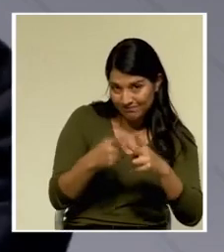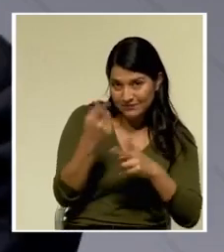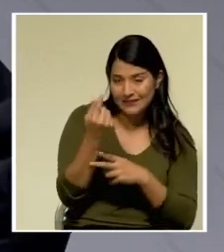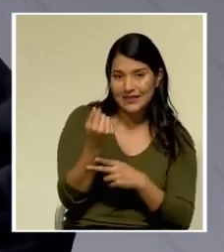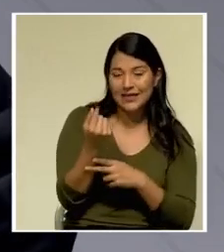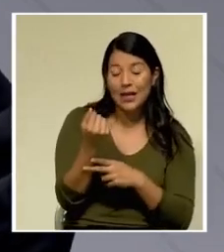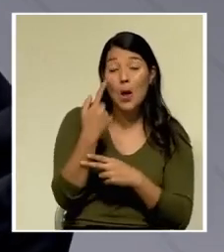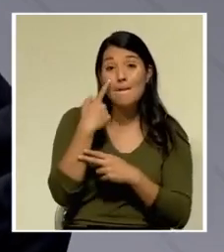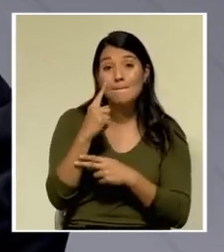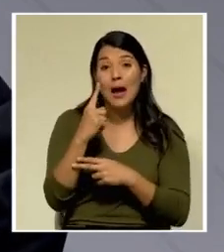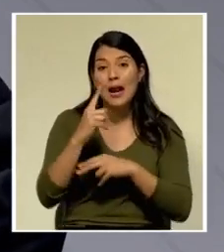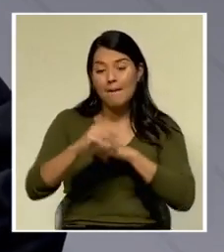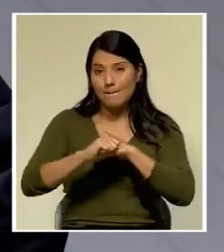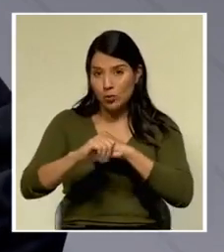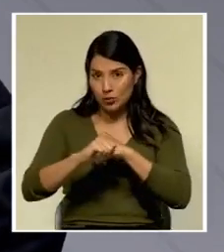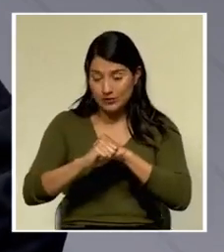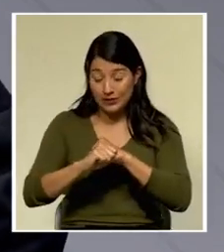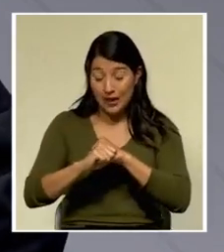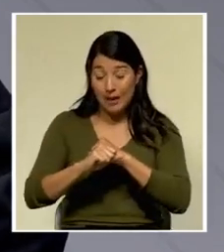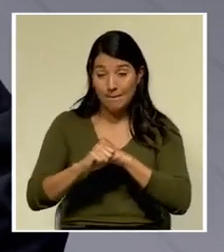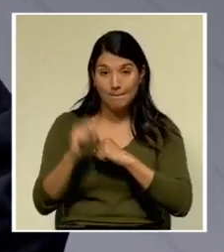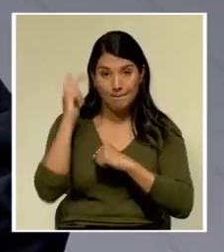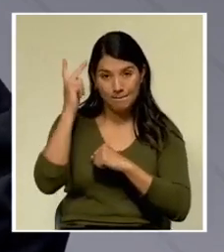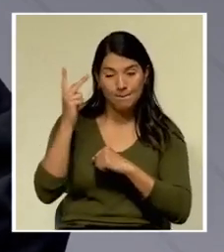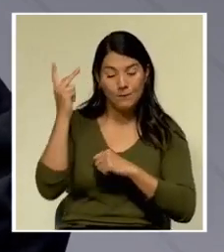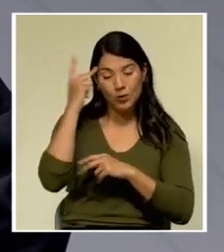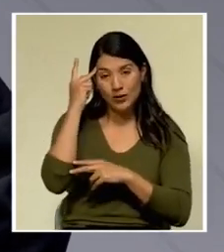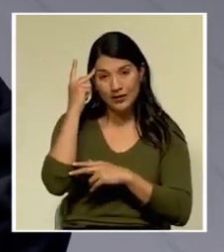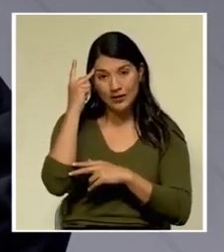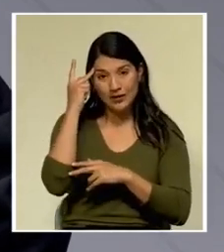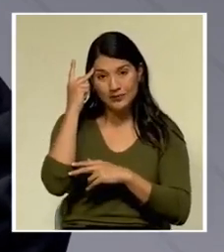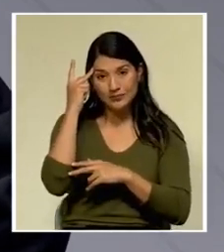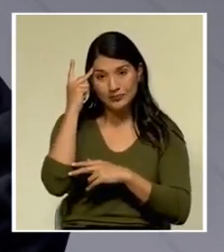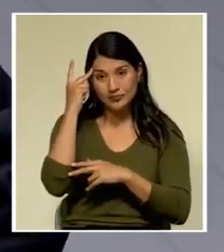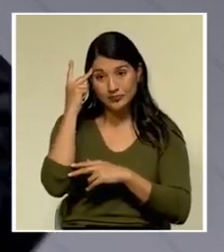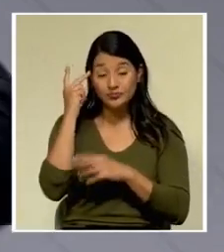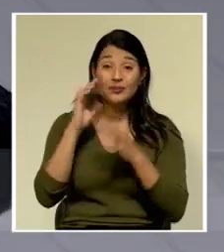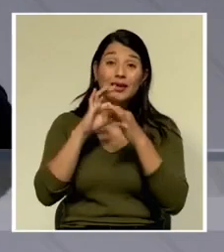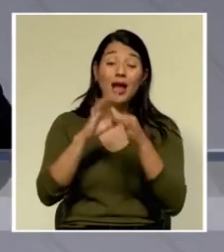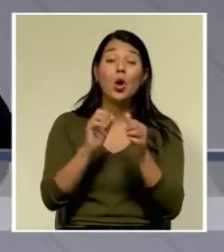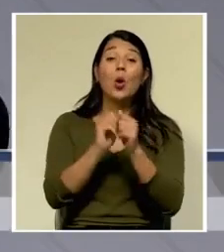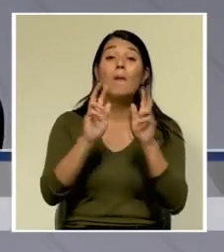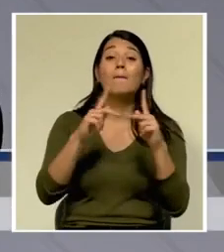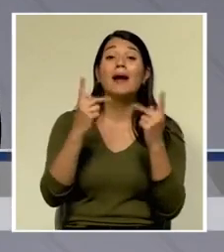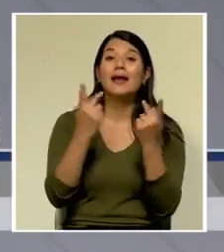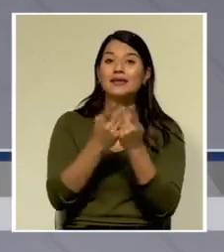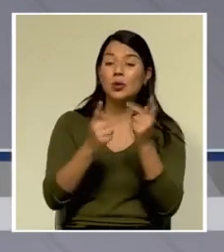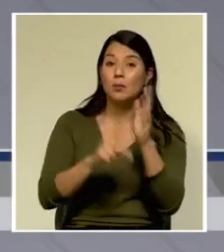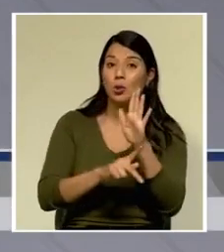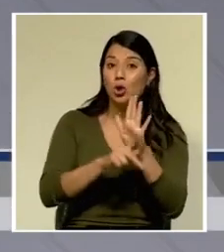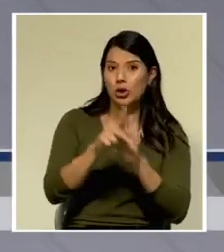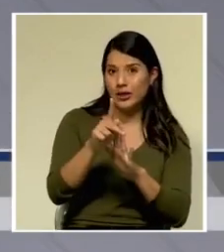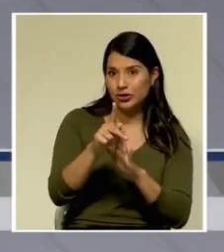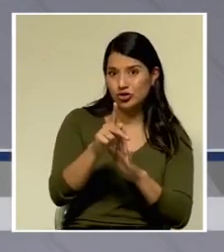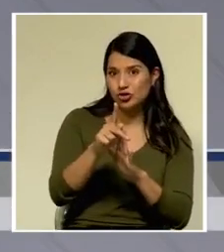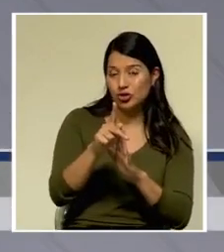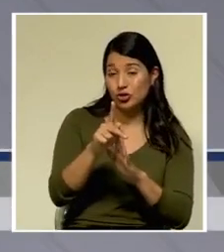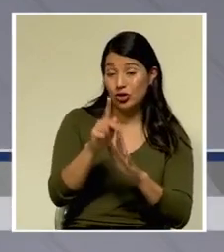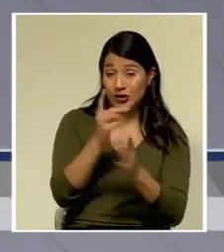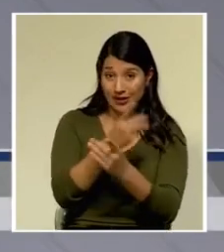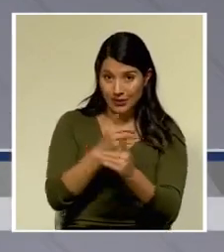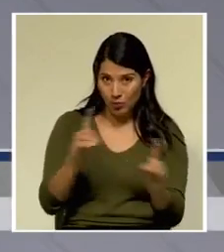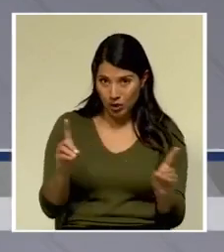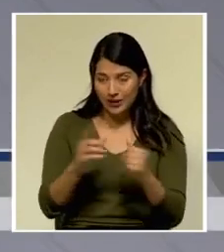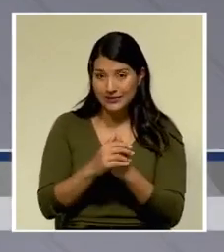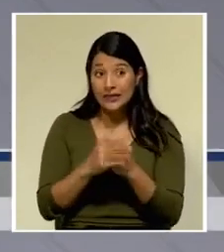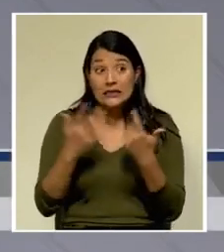estamos analizando para esta coyuntura, que es el tema del Partido Progreso Social Democrático, digamos, entraron ya el Tribunal Supremo de Elecciones a